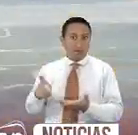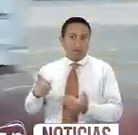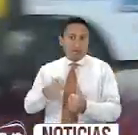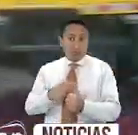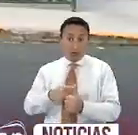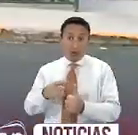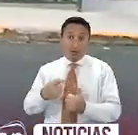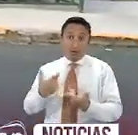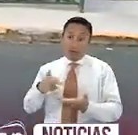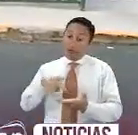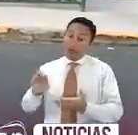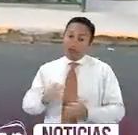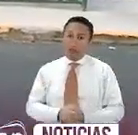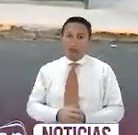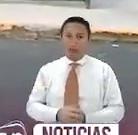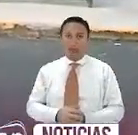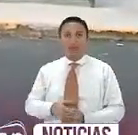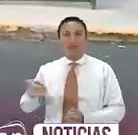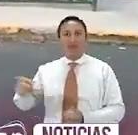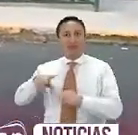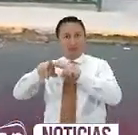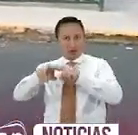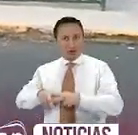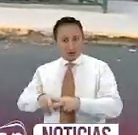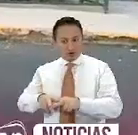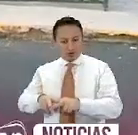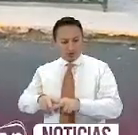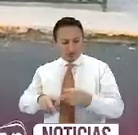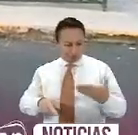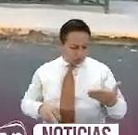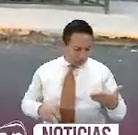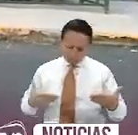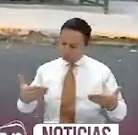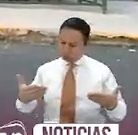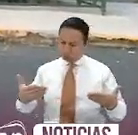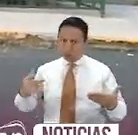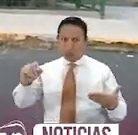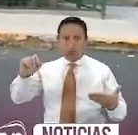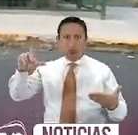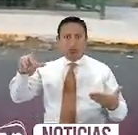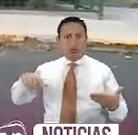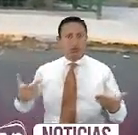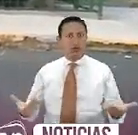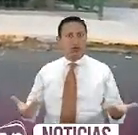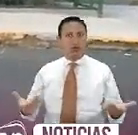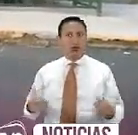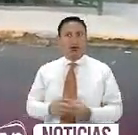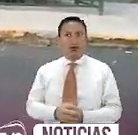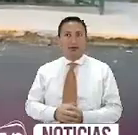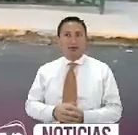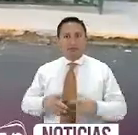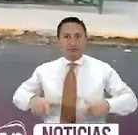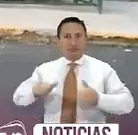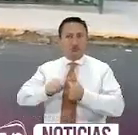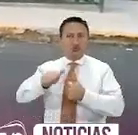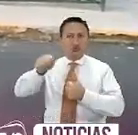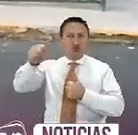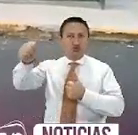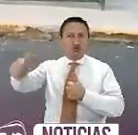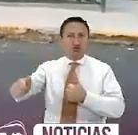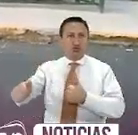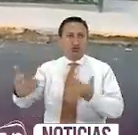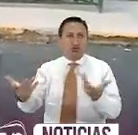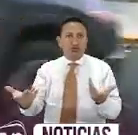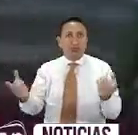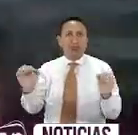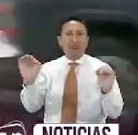poder reclamar. Que cuando ella revisó la planilla sí le subió y ella se ha vivido prácticamente en un lugar bien lejos, casi no tiene ni luz, a ella